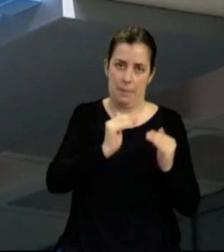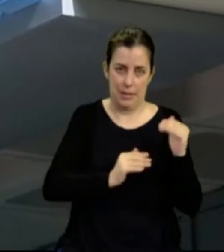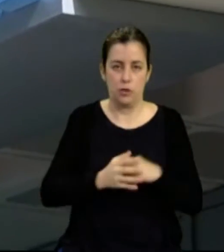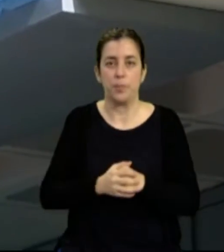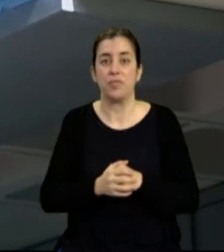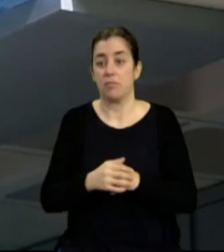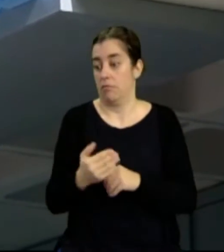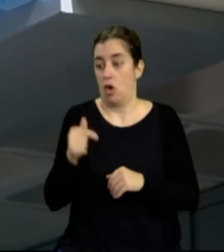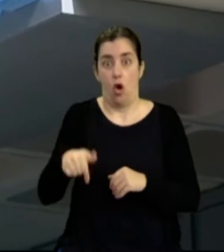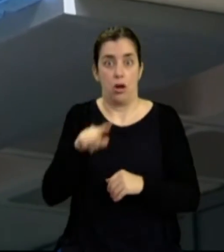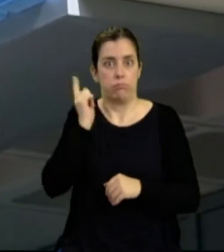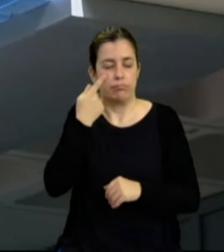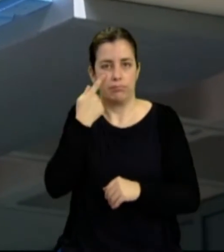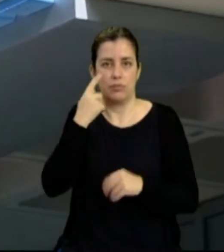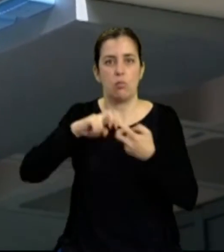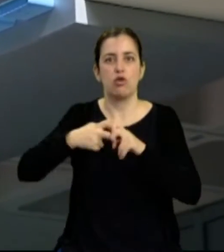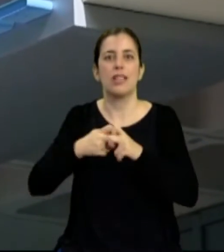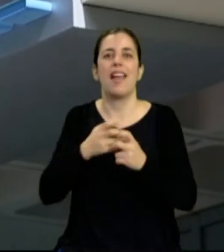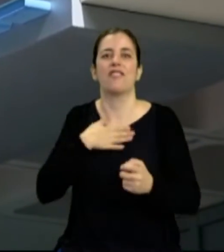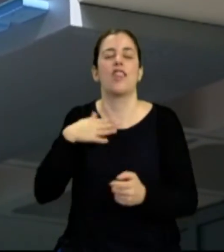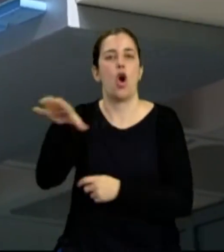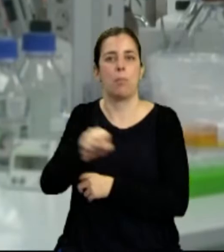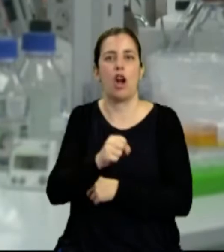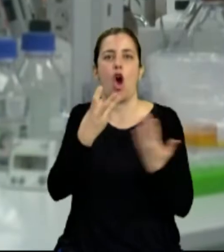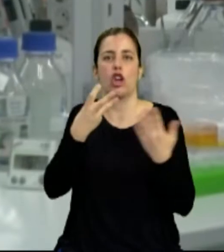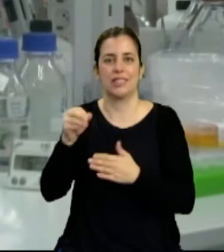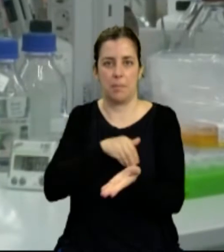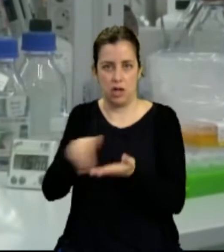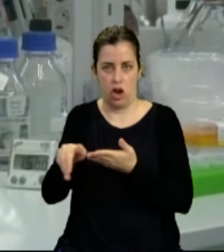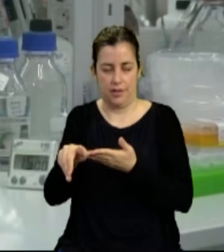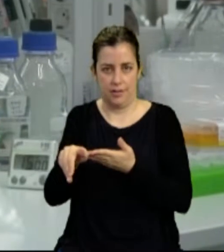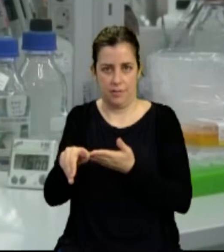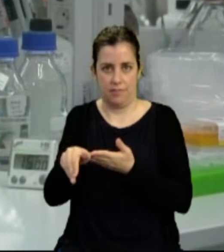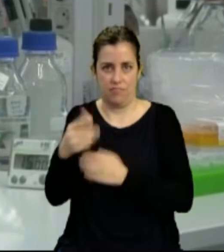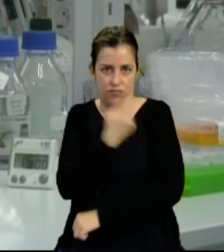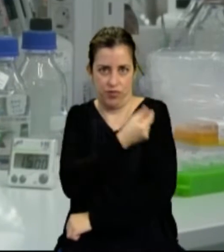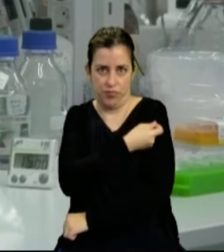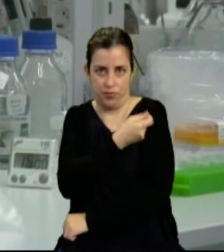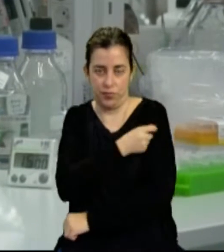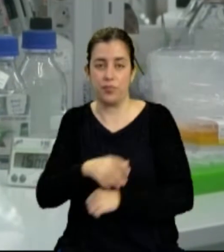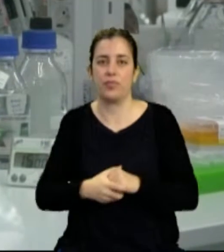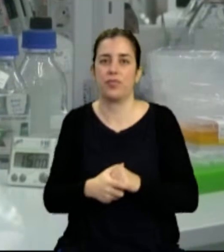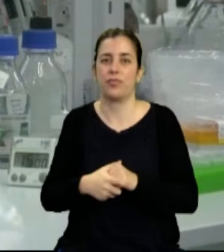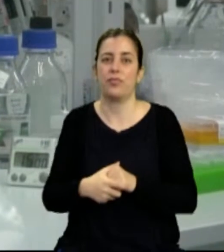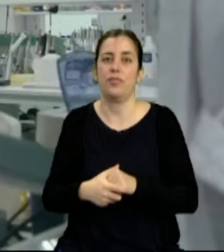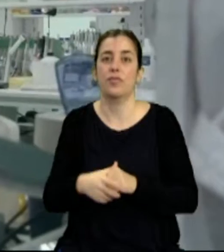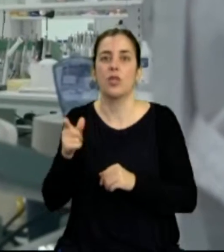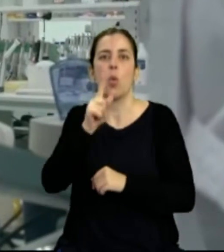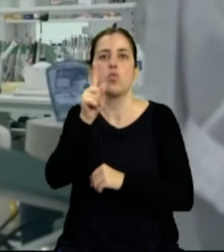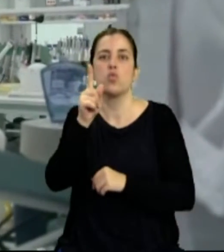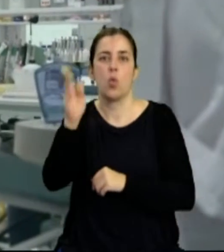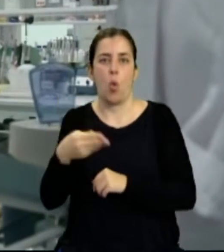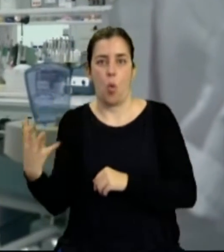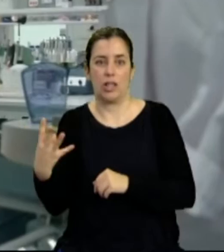un acuerdo para comprar 80 millones de dosis de la vacuna de Moderna. Es una cuarta parte del acuerdo de 300 millones de dosis alcanzado con la